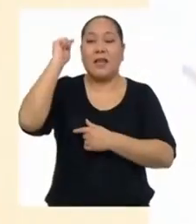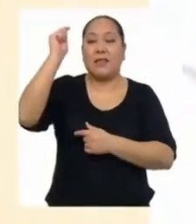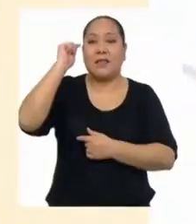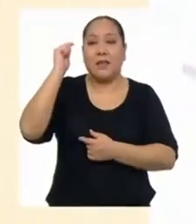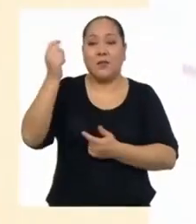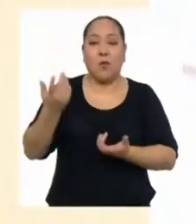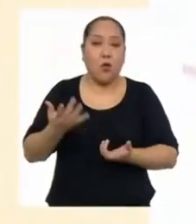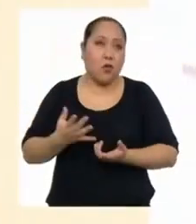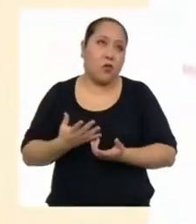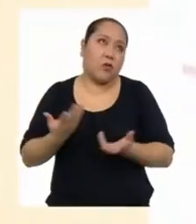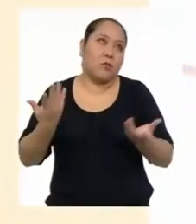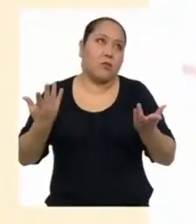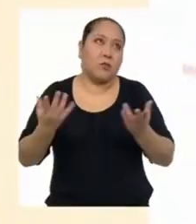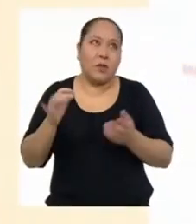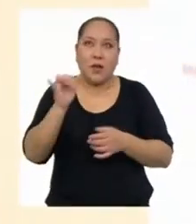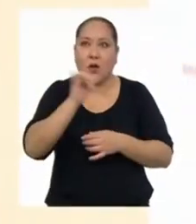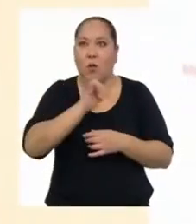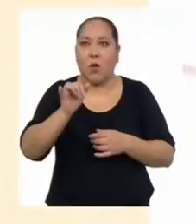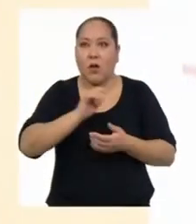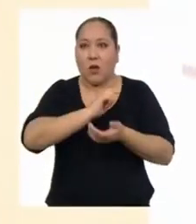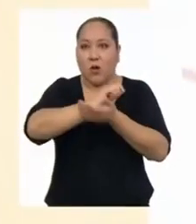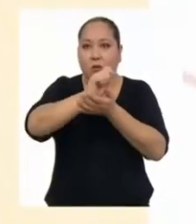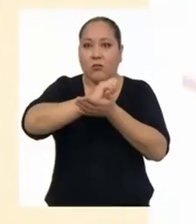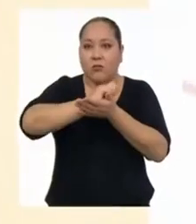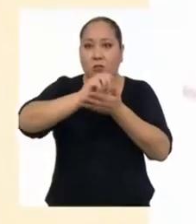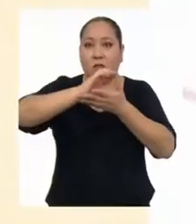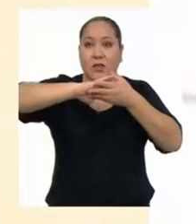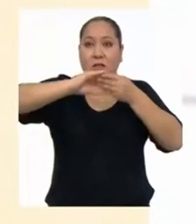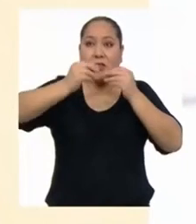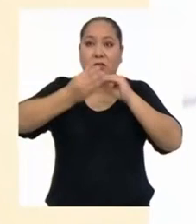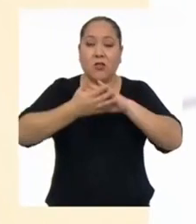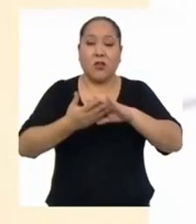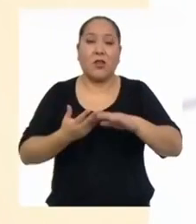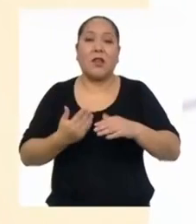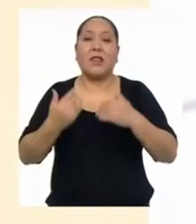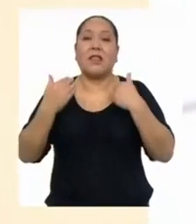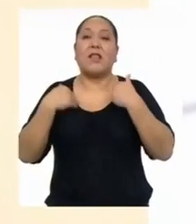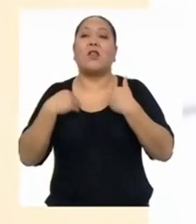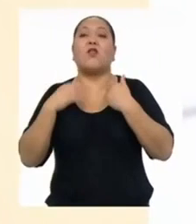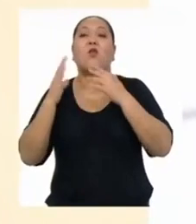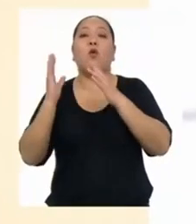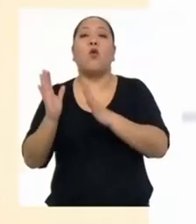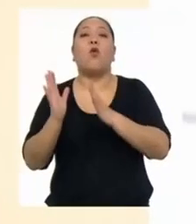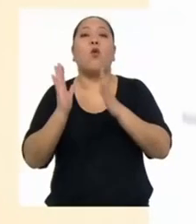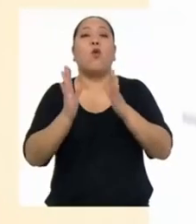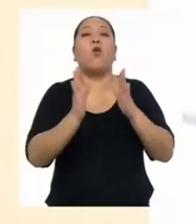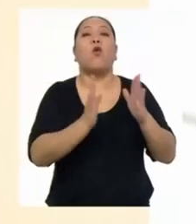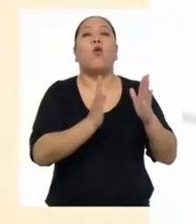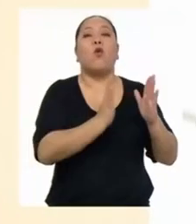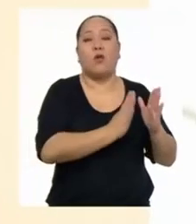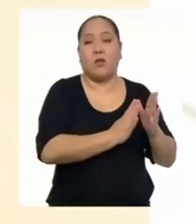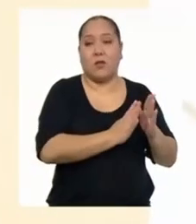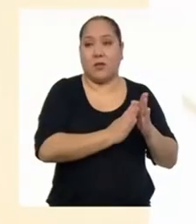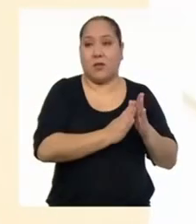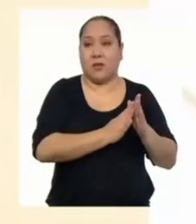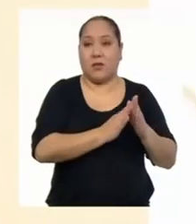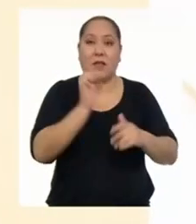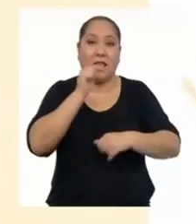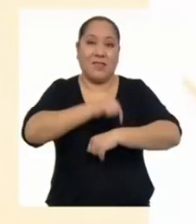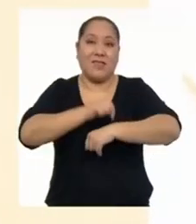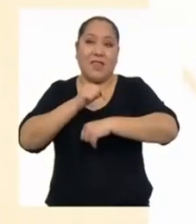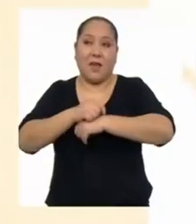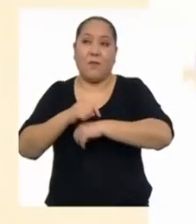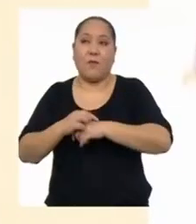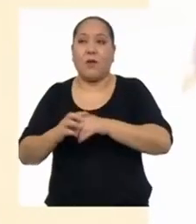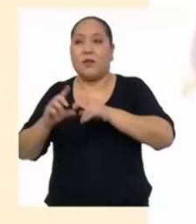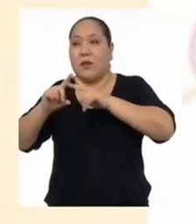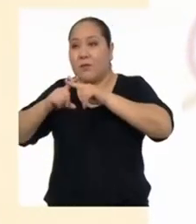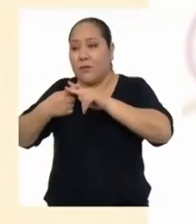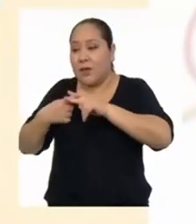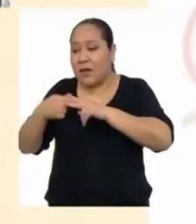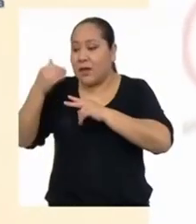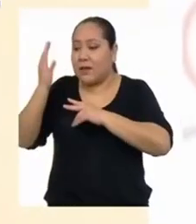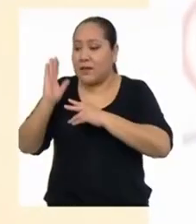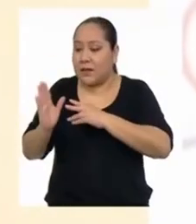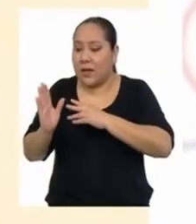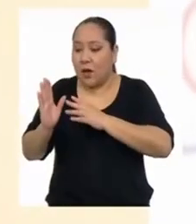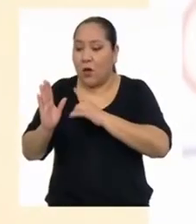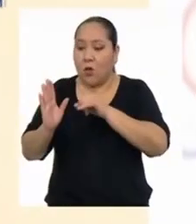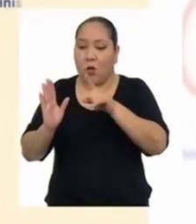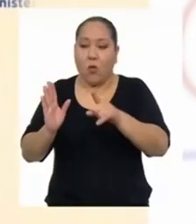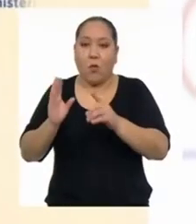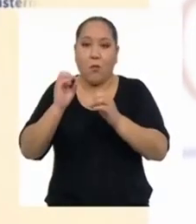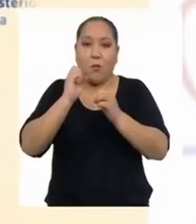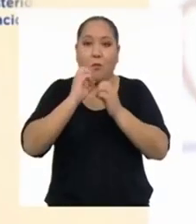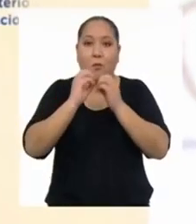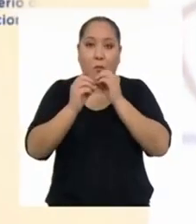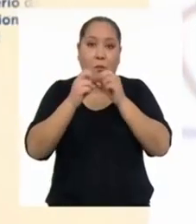un texto narrativo, guarda un orden cronológico. Se plantea un inicio, nudo y